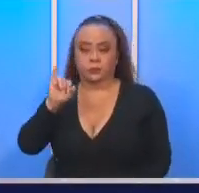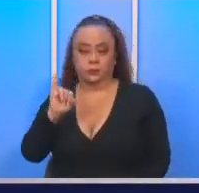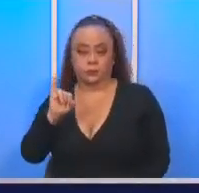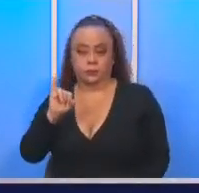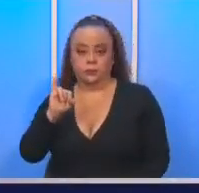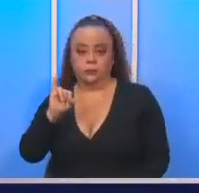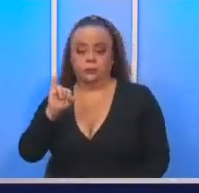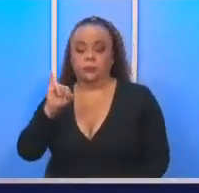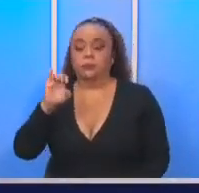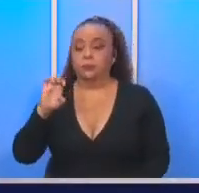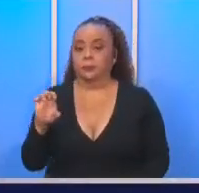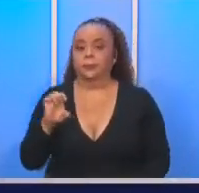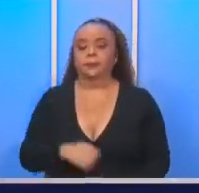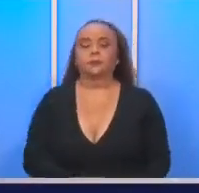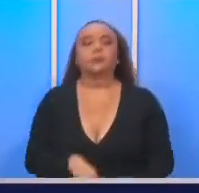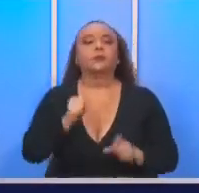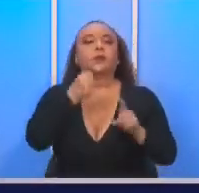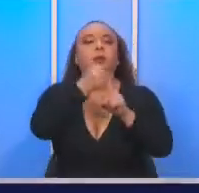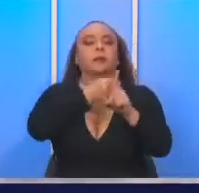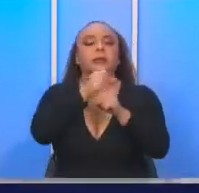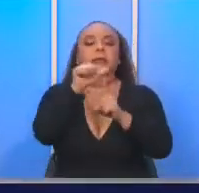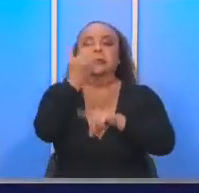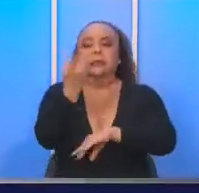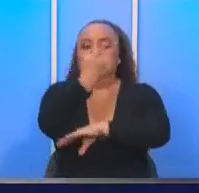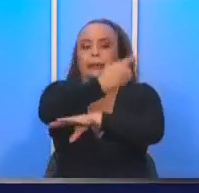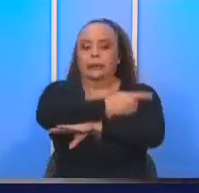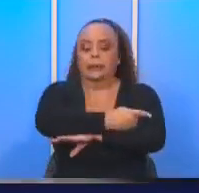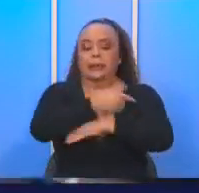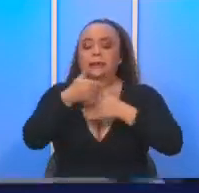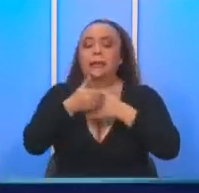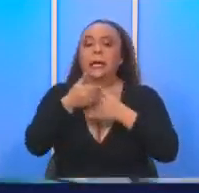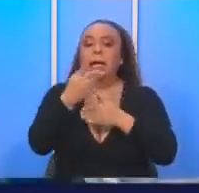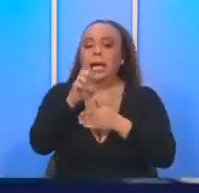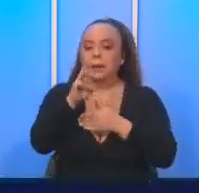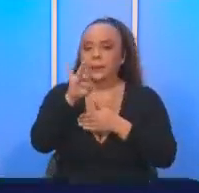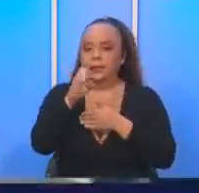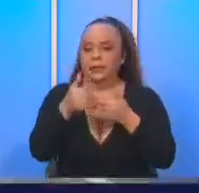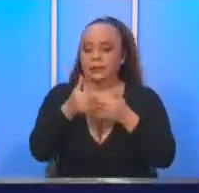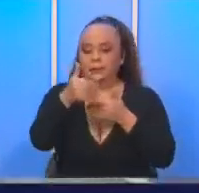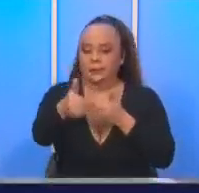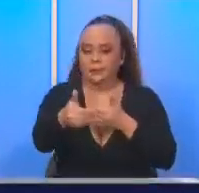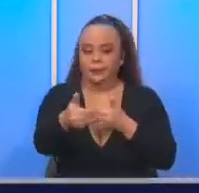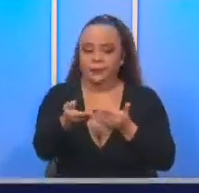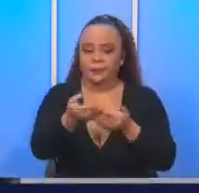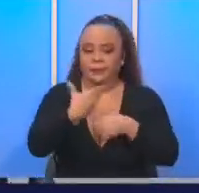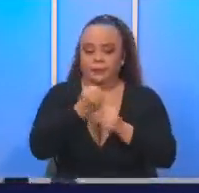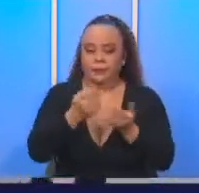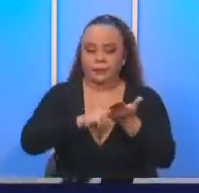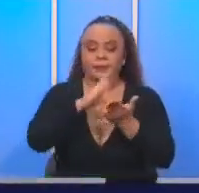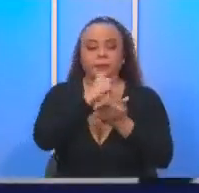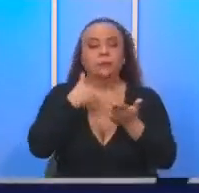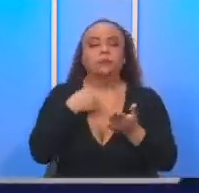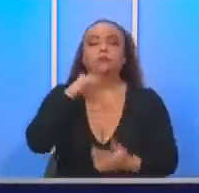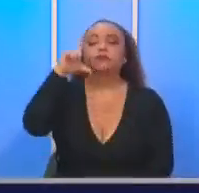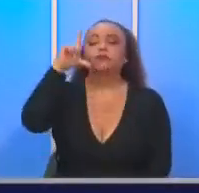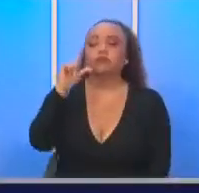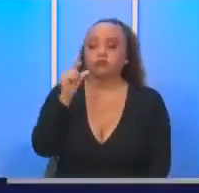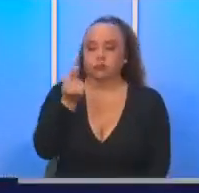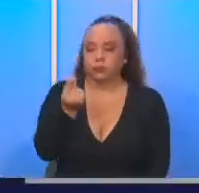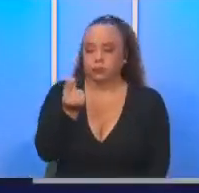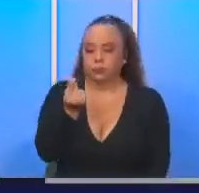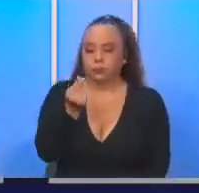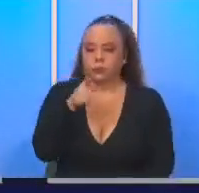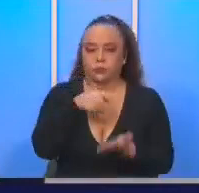pueden apelarse en el lapso de 10 días hábiles siguientes a la realización del parte y tendrían además un descuento en el